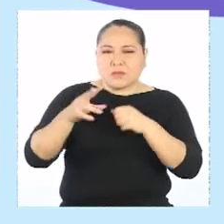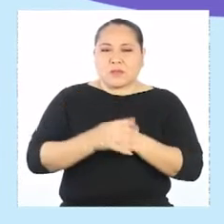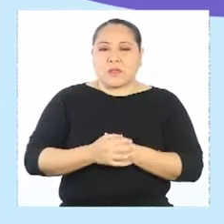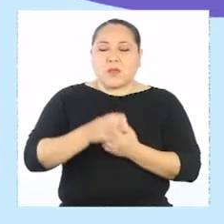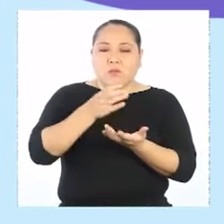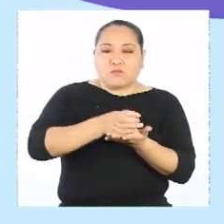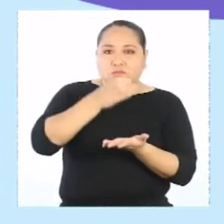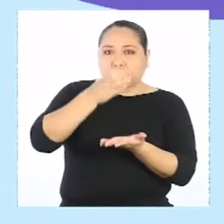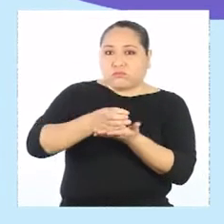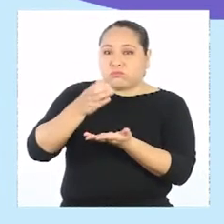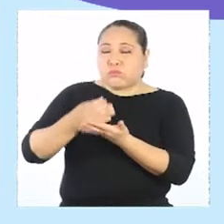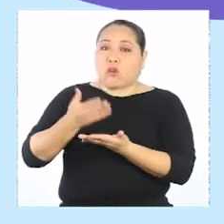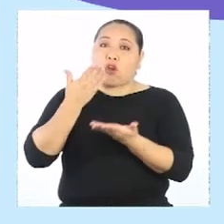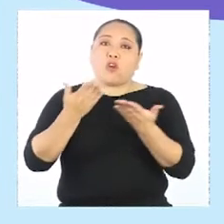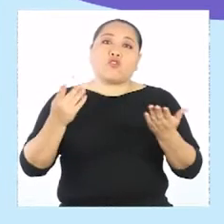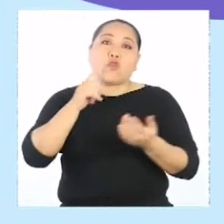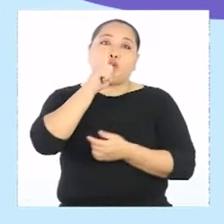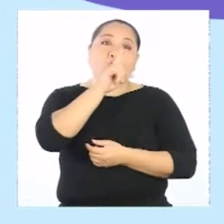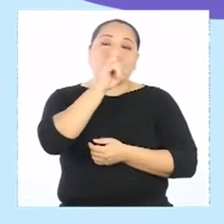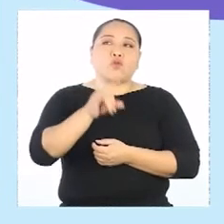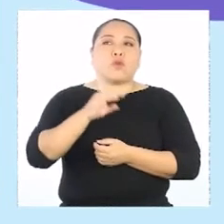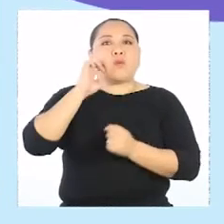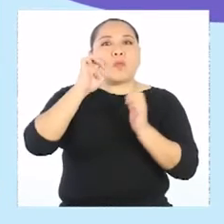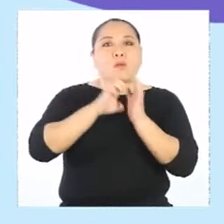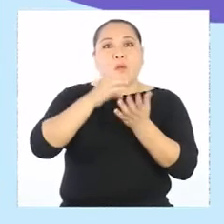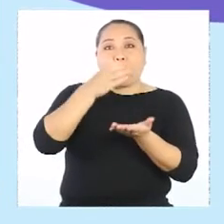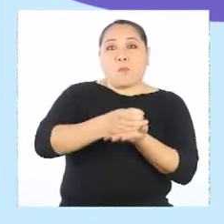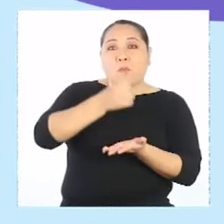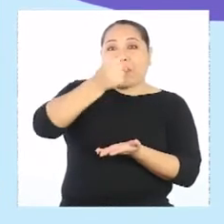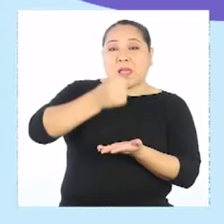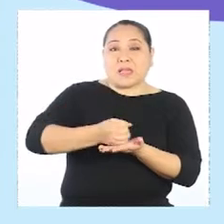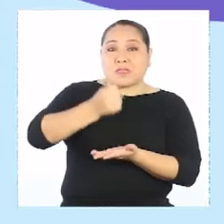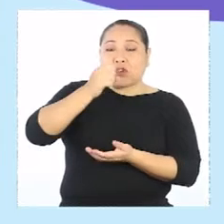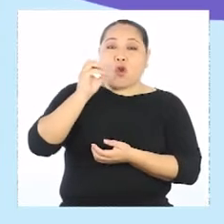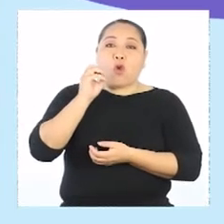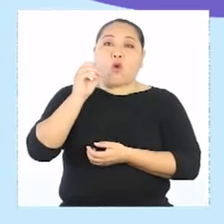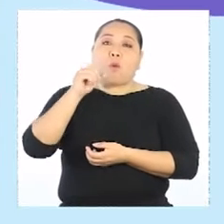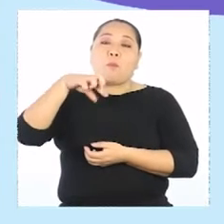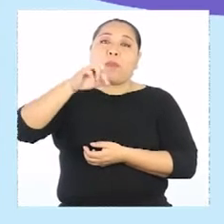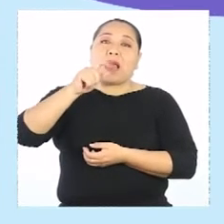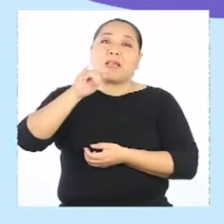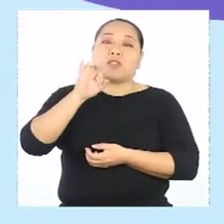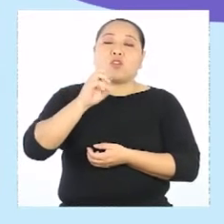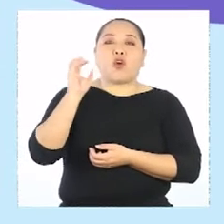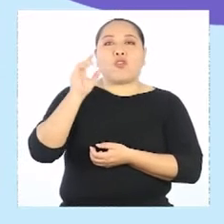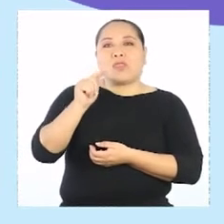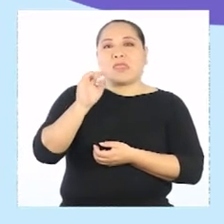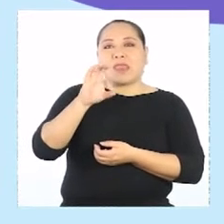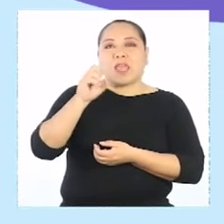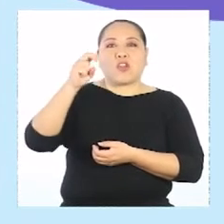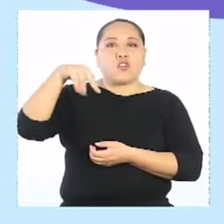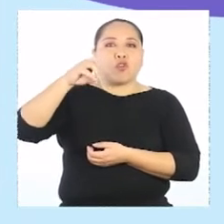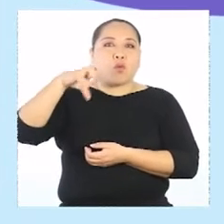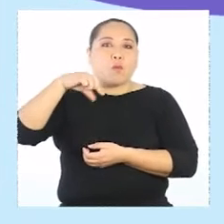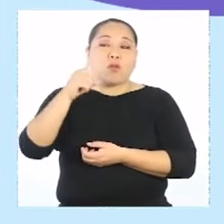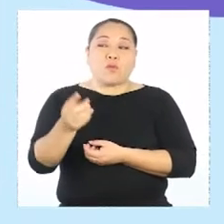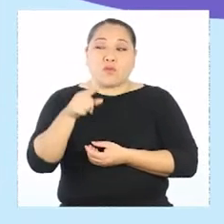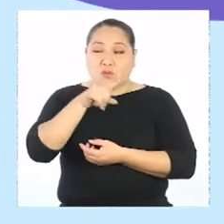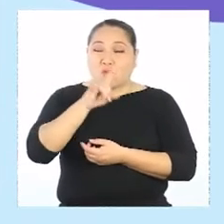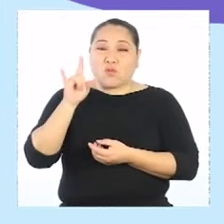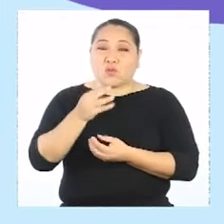observa son los recipientes de un solo uso, como los del plástico y tecnopor, porque los utilizan para los